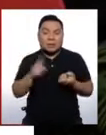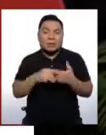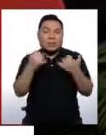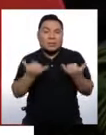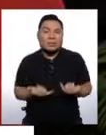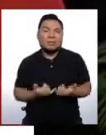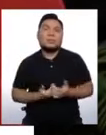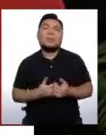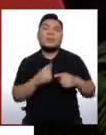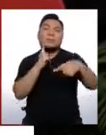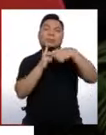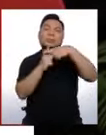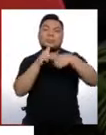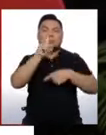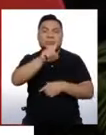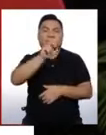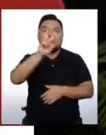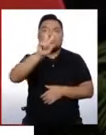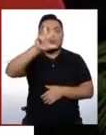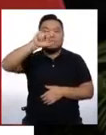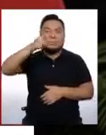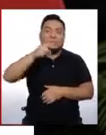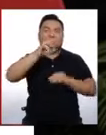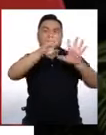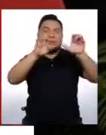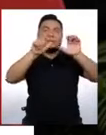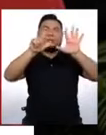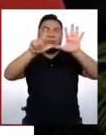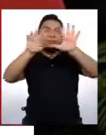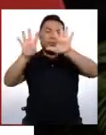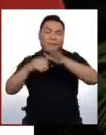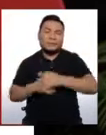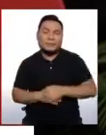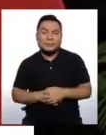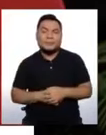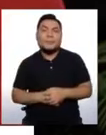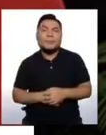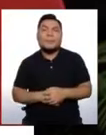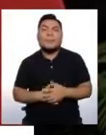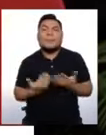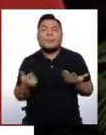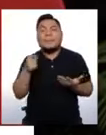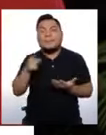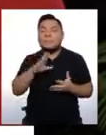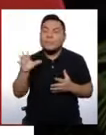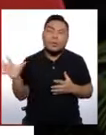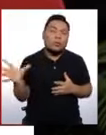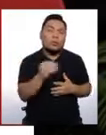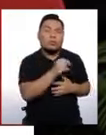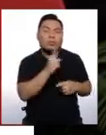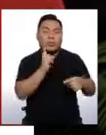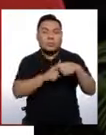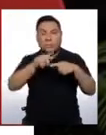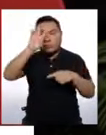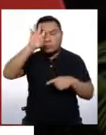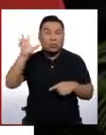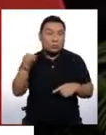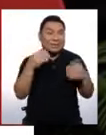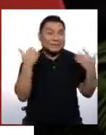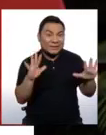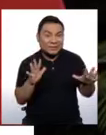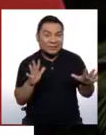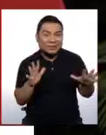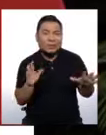hoy como positivo 123 1979 esos son todos los positivos en el perú